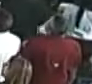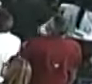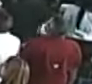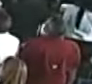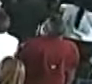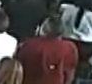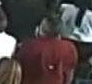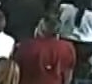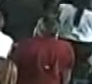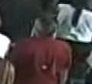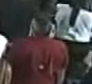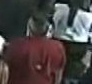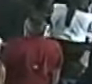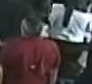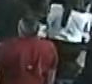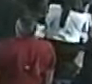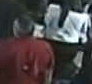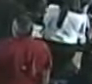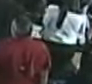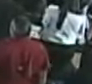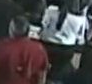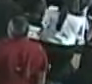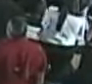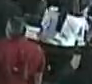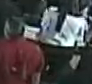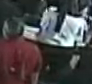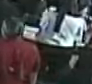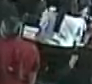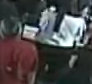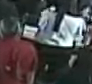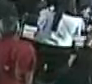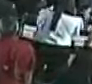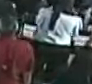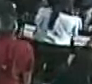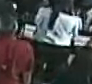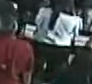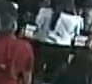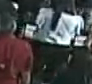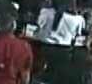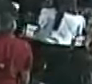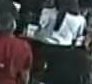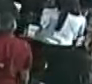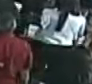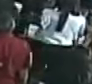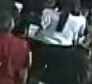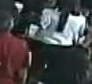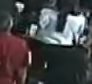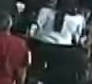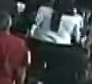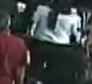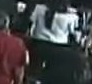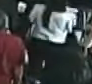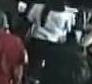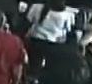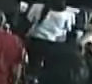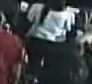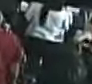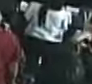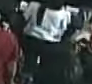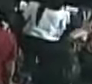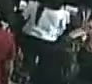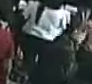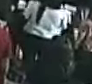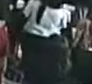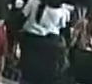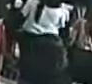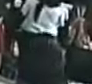más de 150 años la República Bolivariana de Venezuela, la patria de Bolívar, ha estado en lucha permanente por los